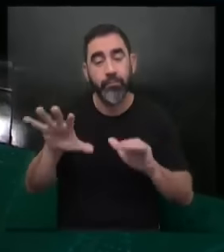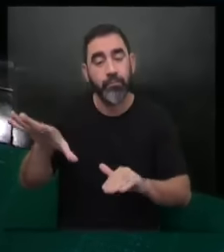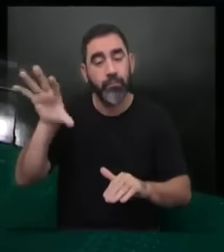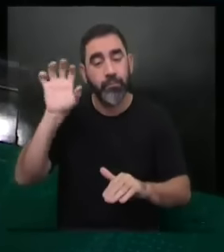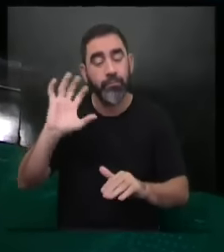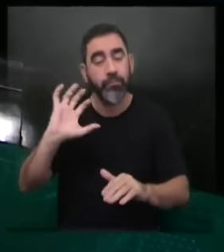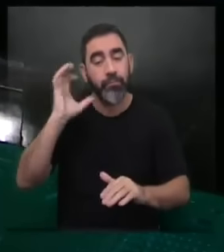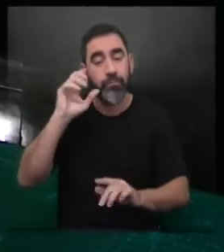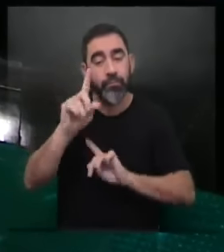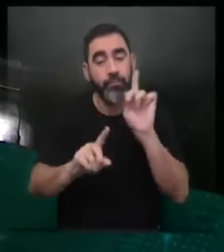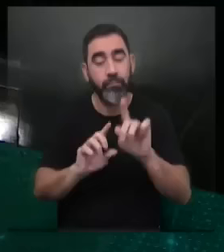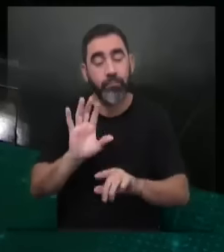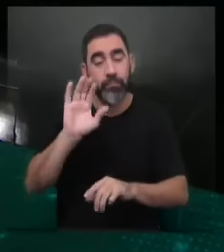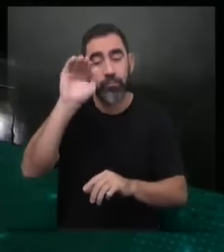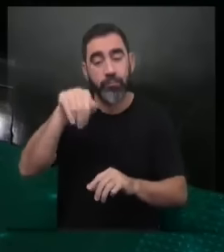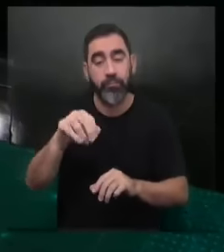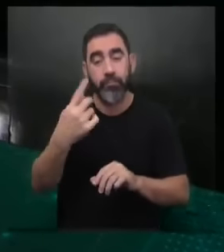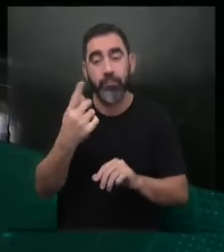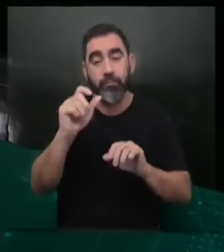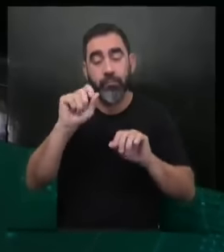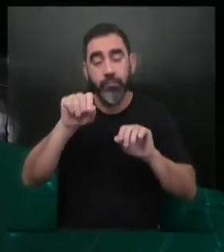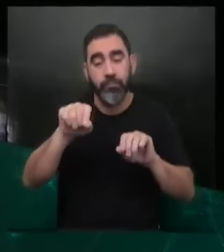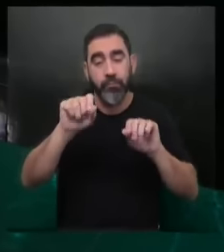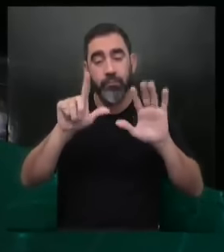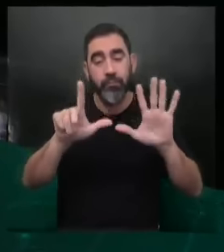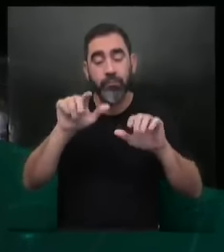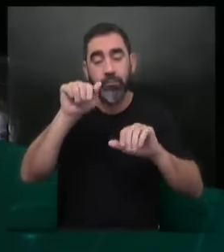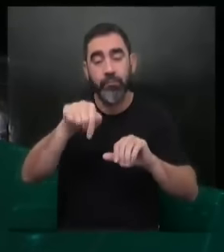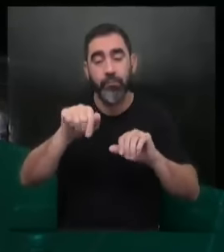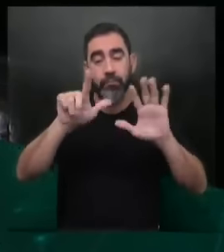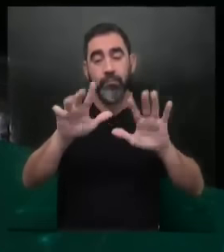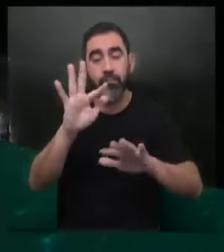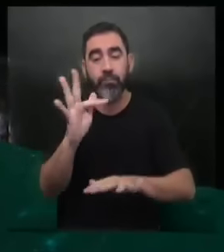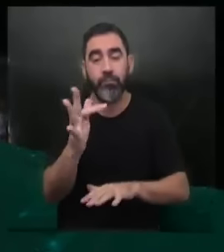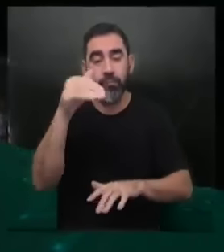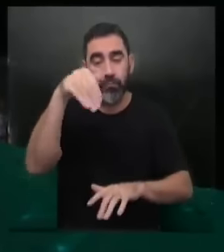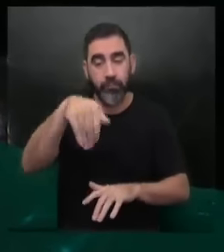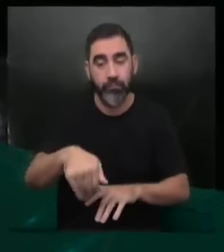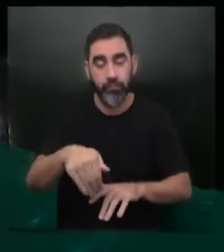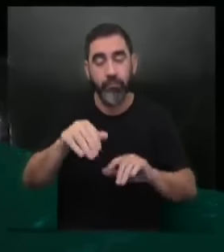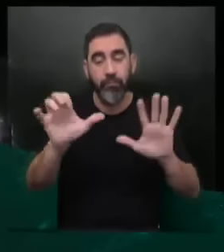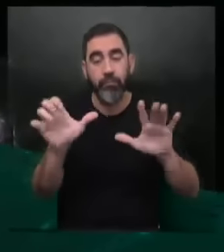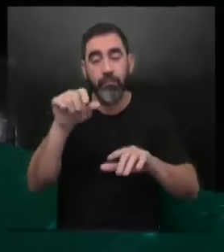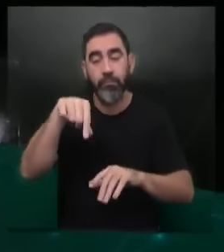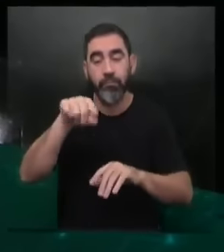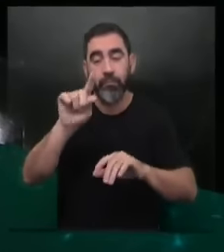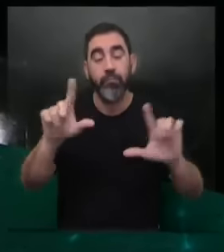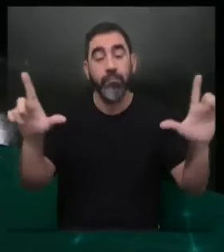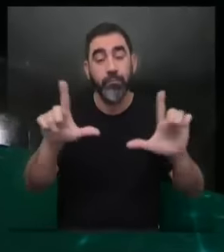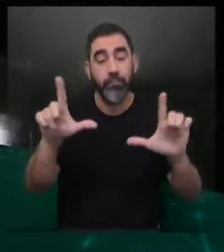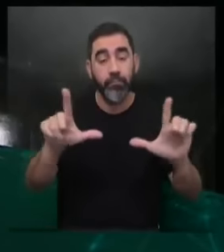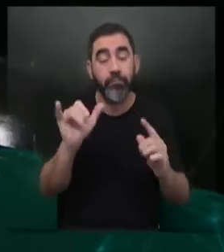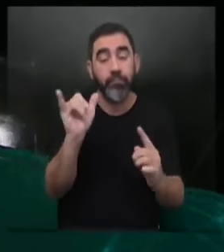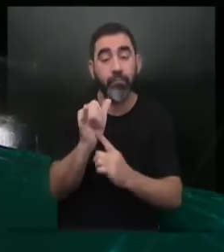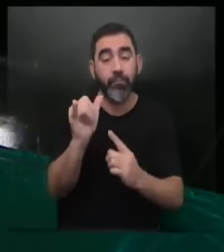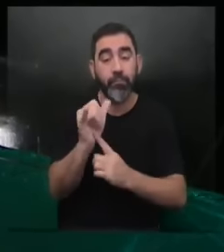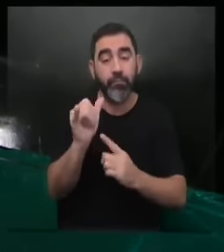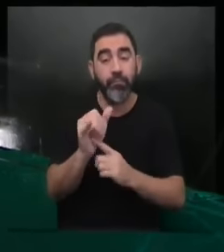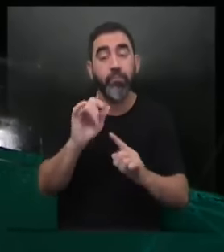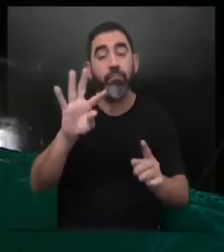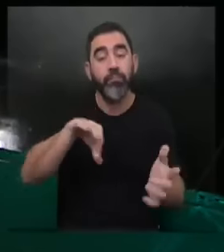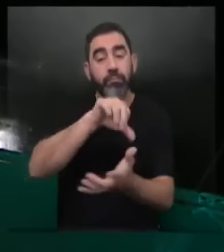quienes nos siguen por uniradio la radio de la Universidad de la República 107.7 FM por señal abierta 6.1 por